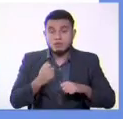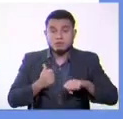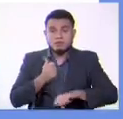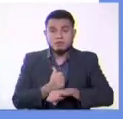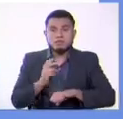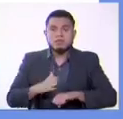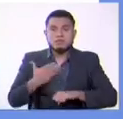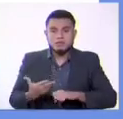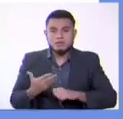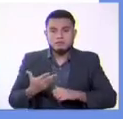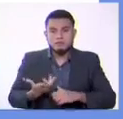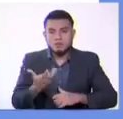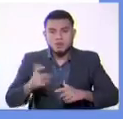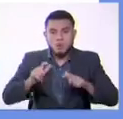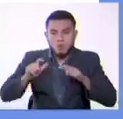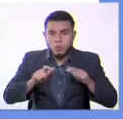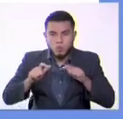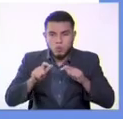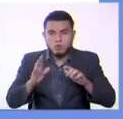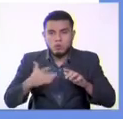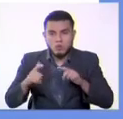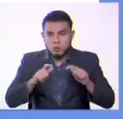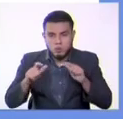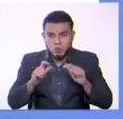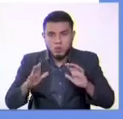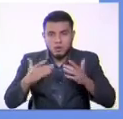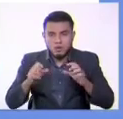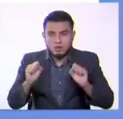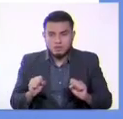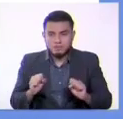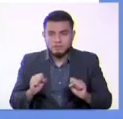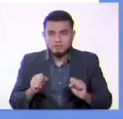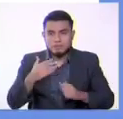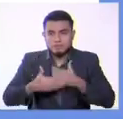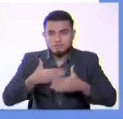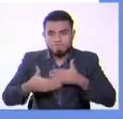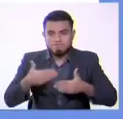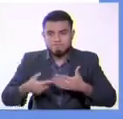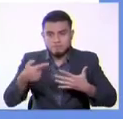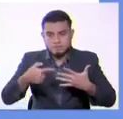que las edades para que puedan ser procesados